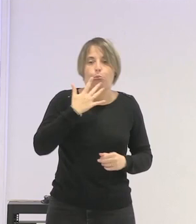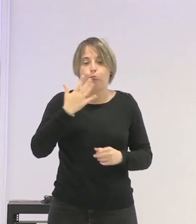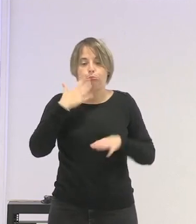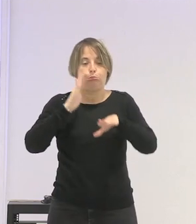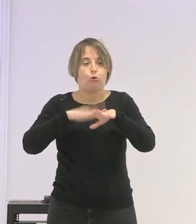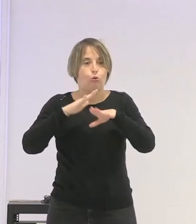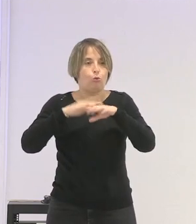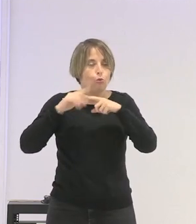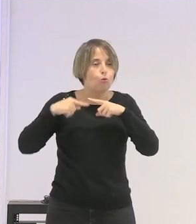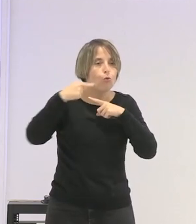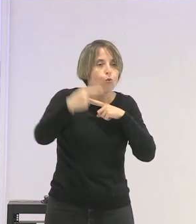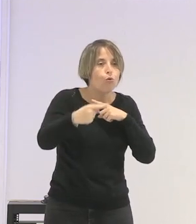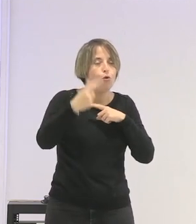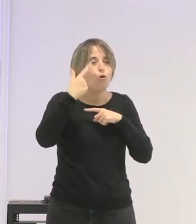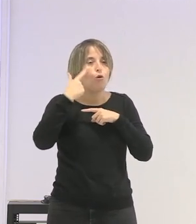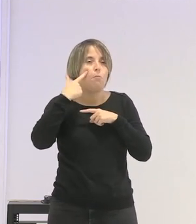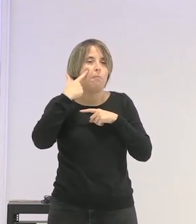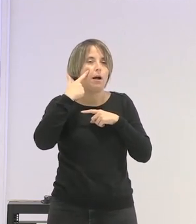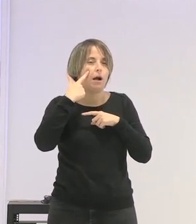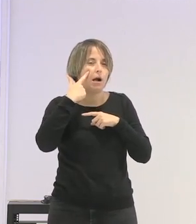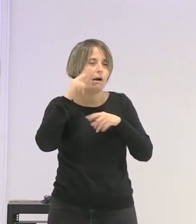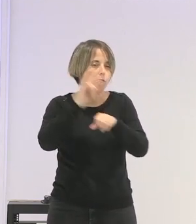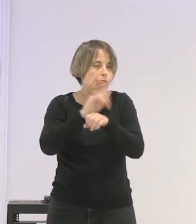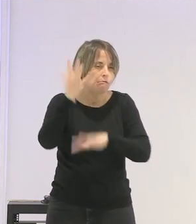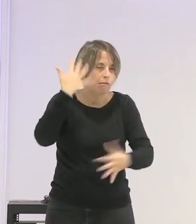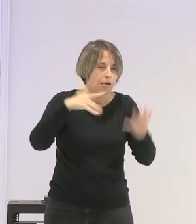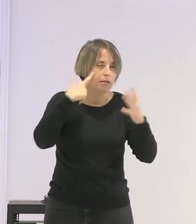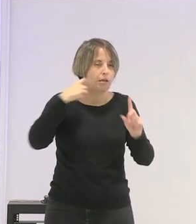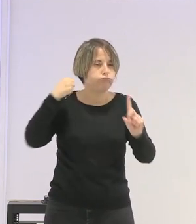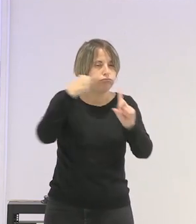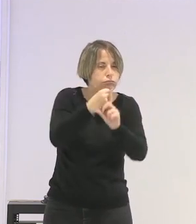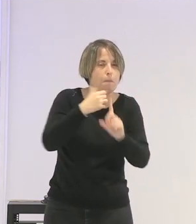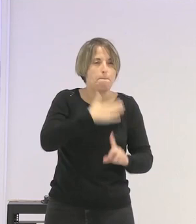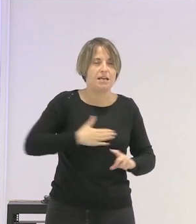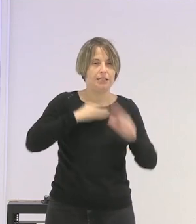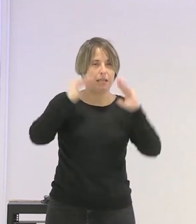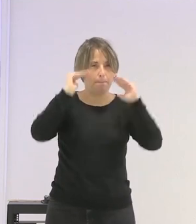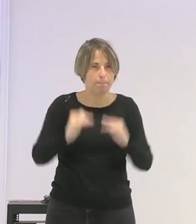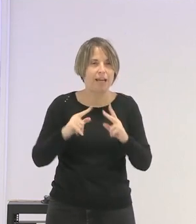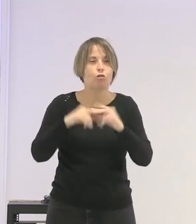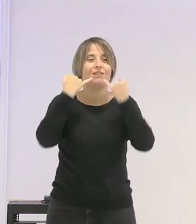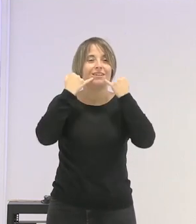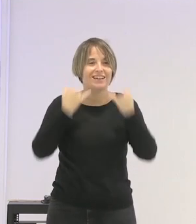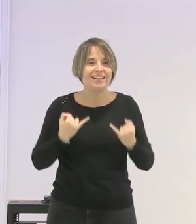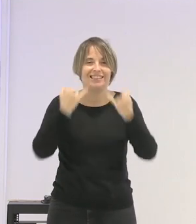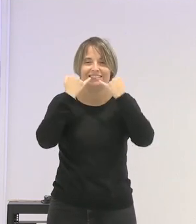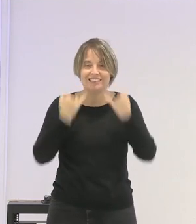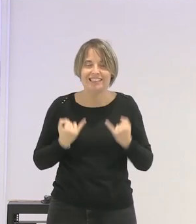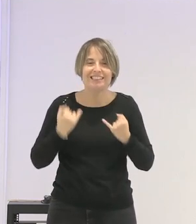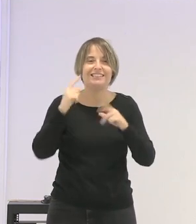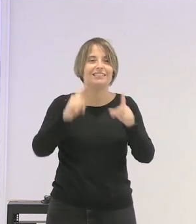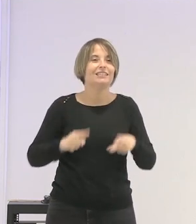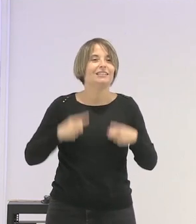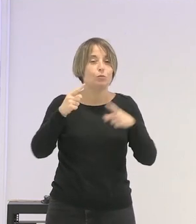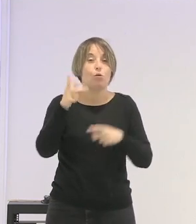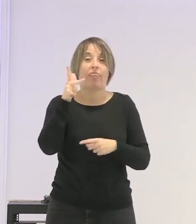consecuencia del avance del neoliberalismo, del repliegue del Estado del Bienestar, de las sucesivas crisis, como hemos salido, digamos, con